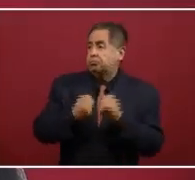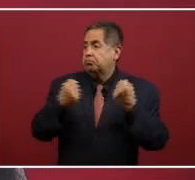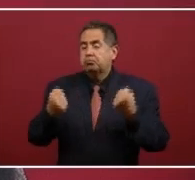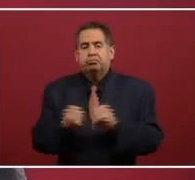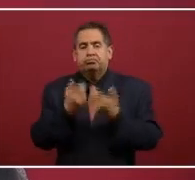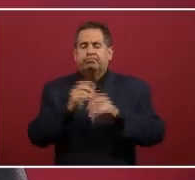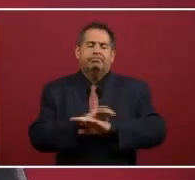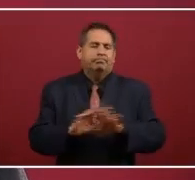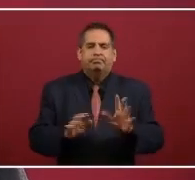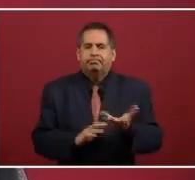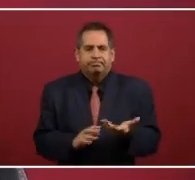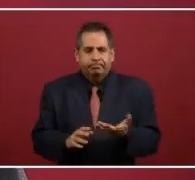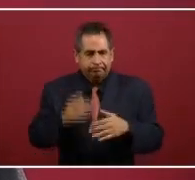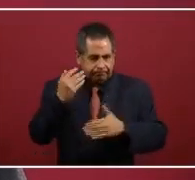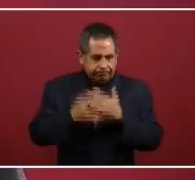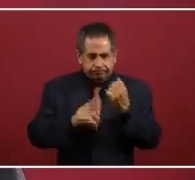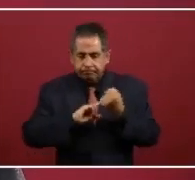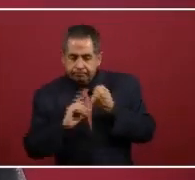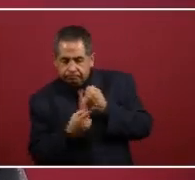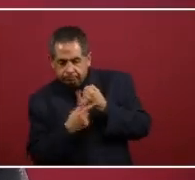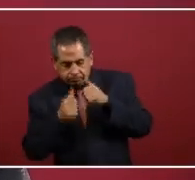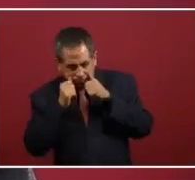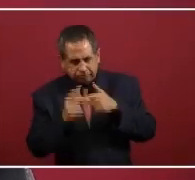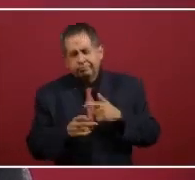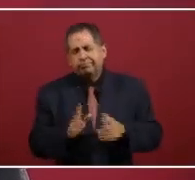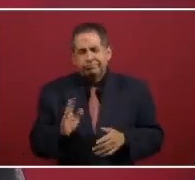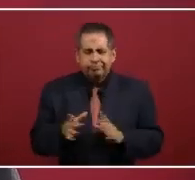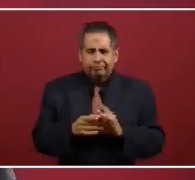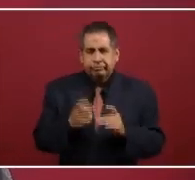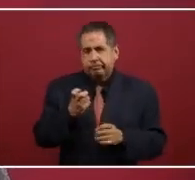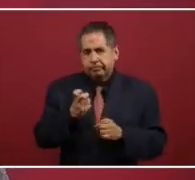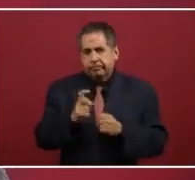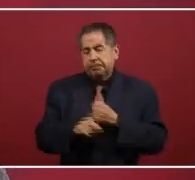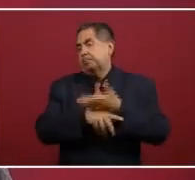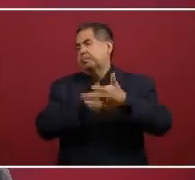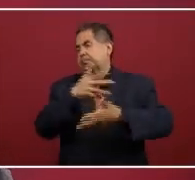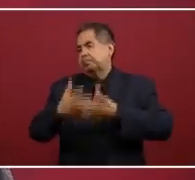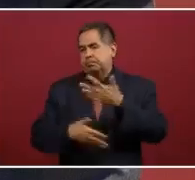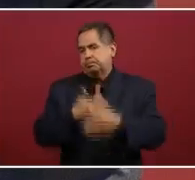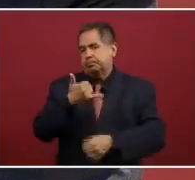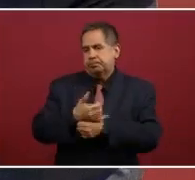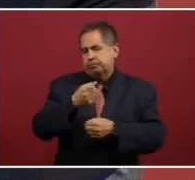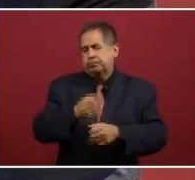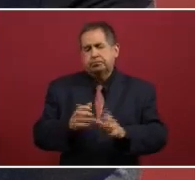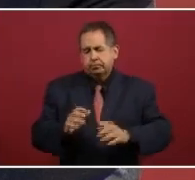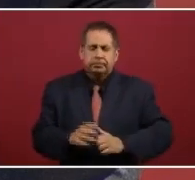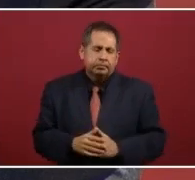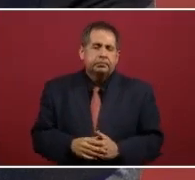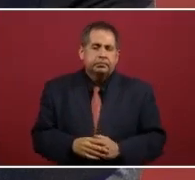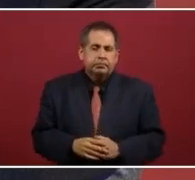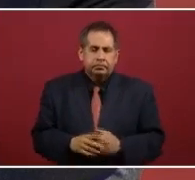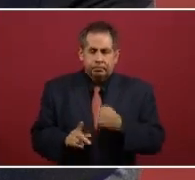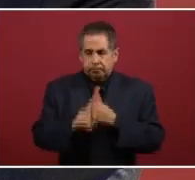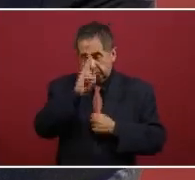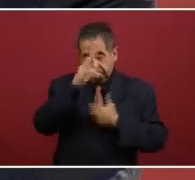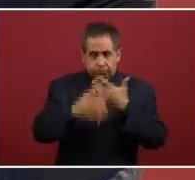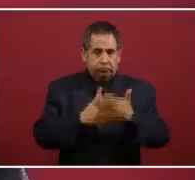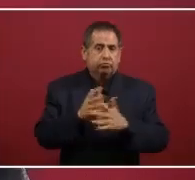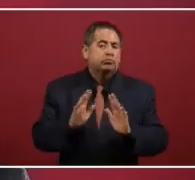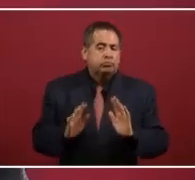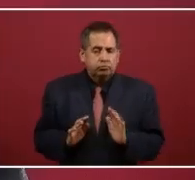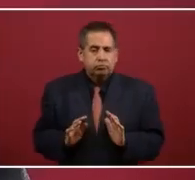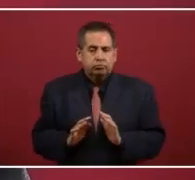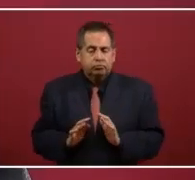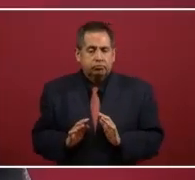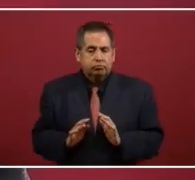el no atender las causas, desató la inseguridad y la violencia. Pero